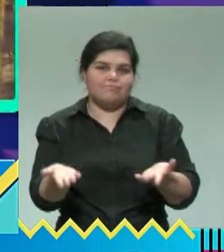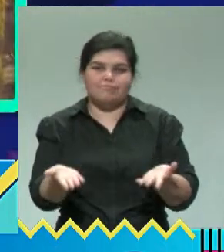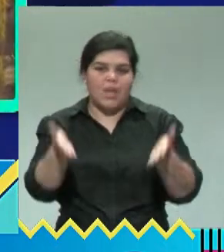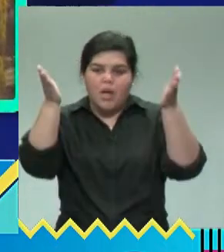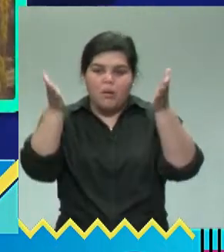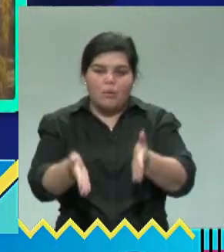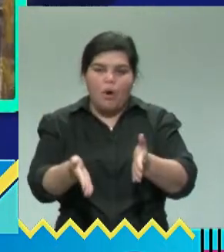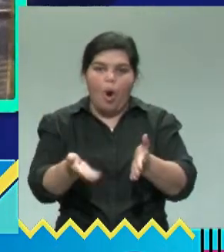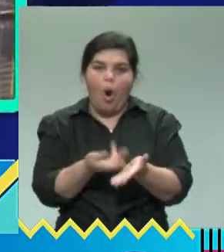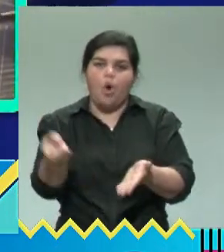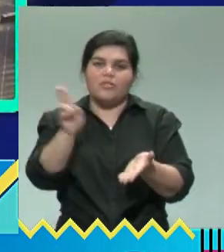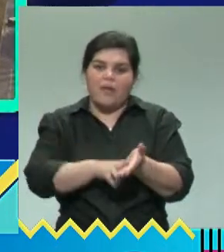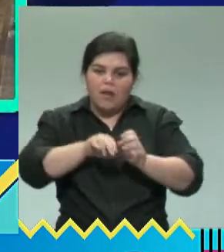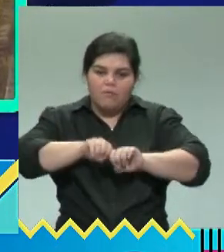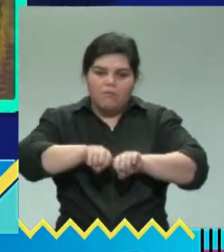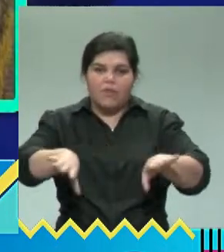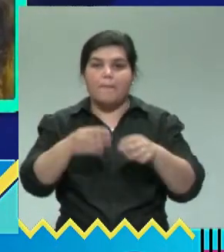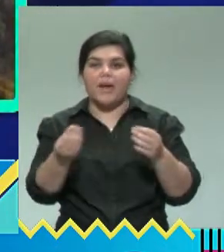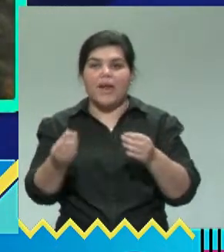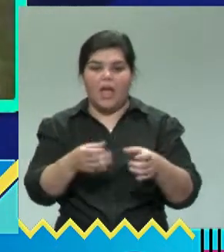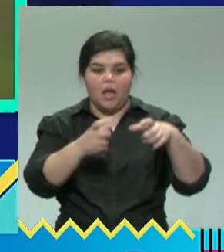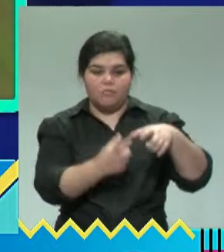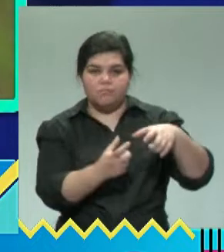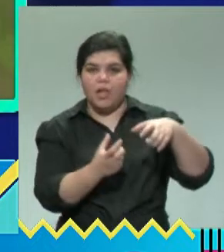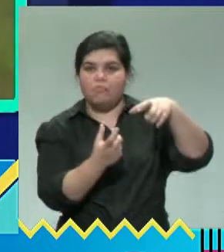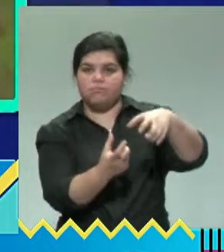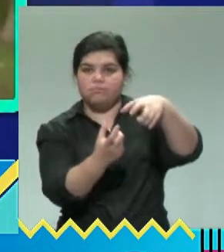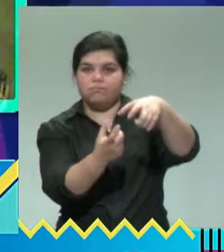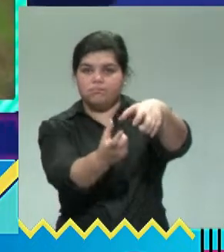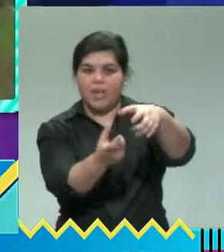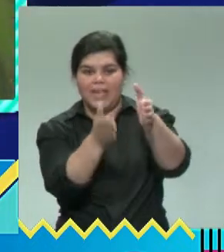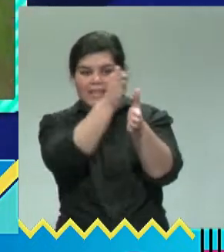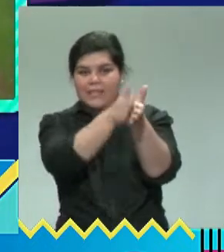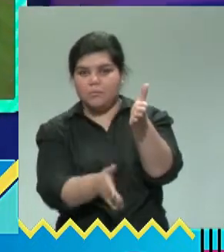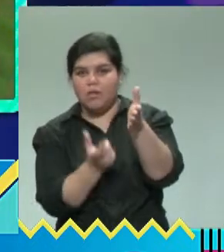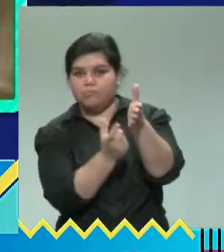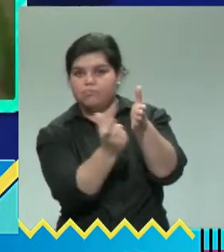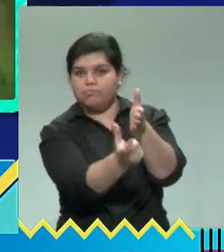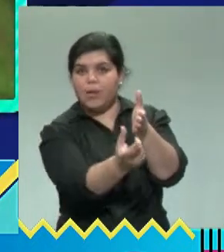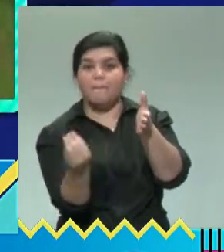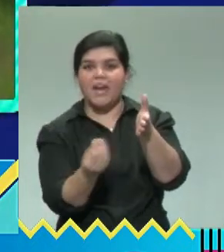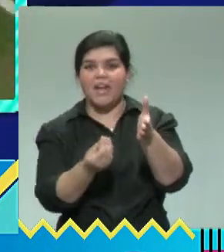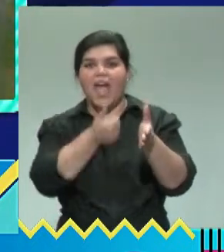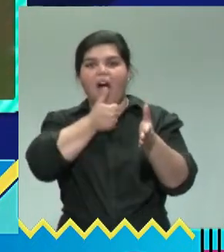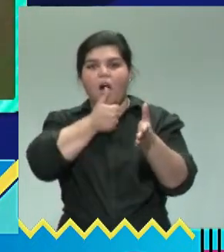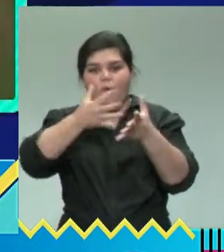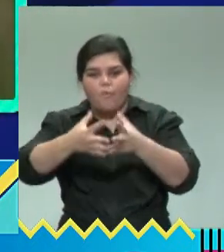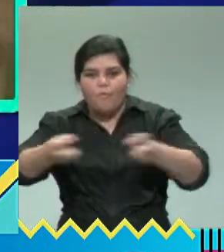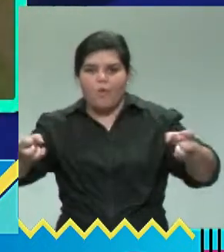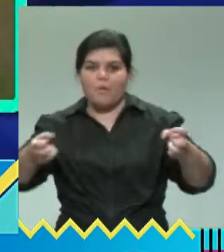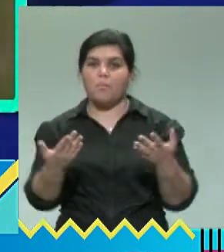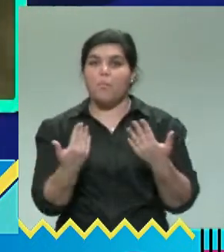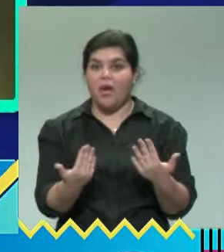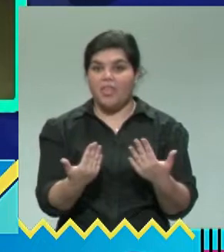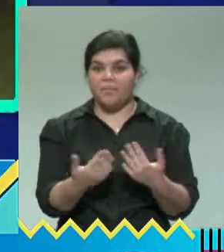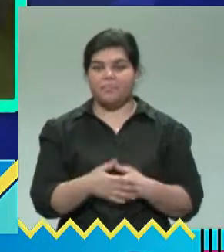estrategia artificial, que es haciendo huecos en el betón, en el cemento. Bien. Entonces, los municipios nos han